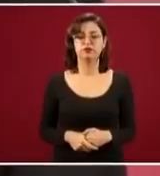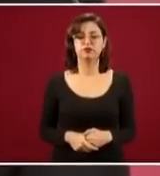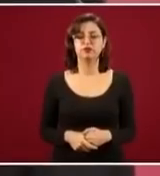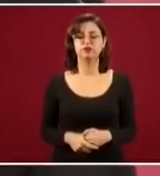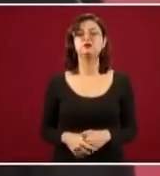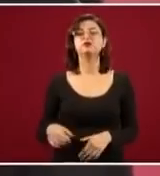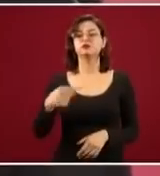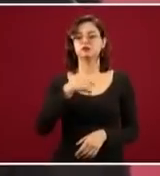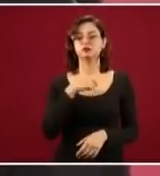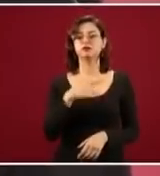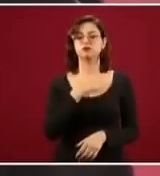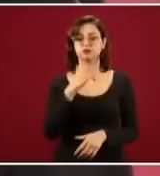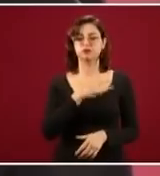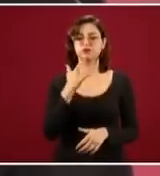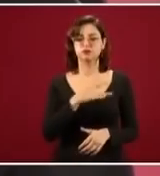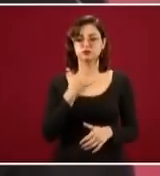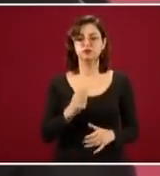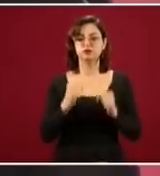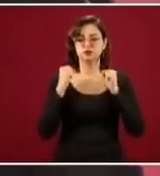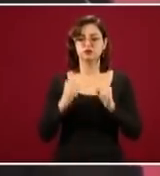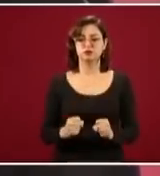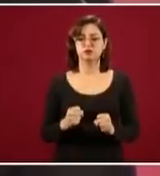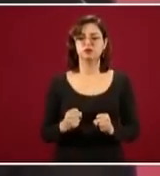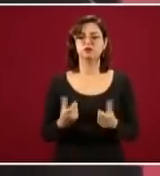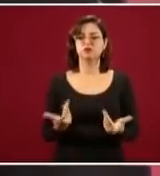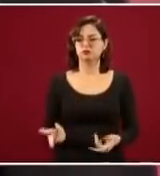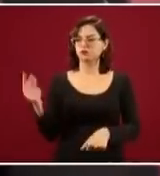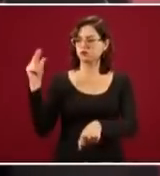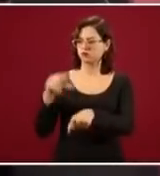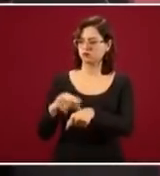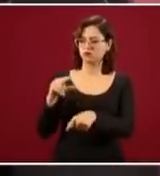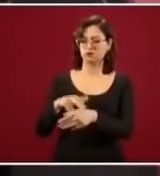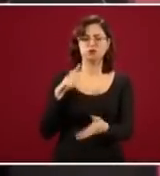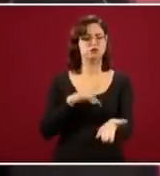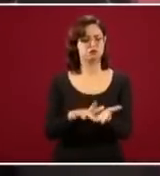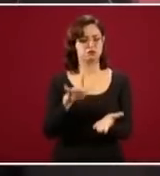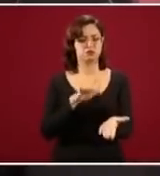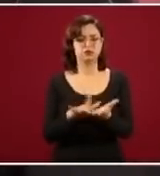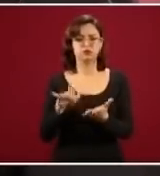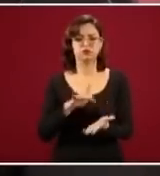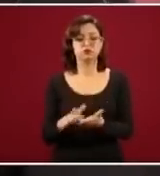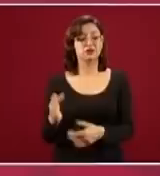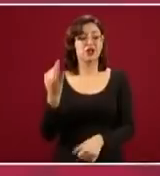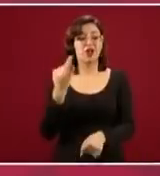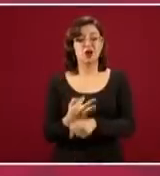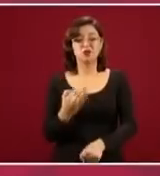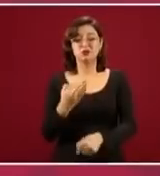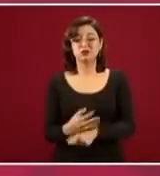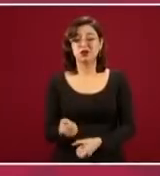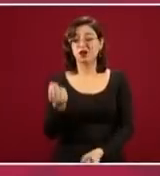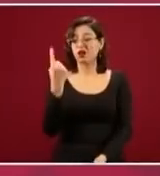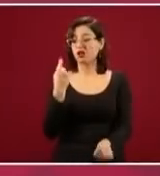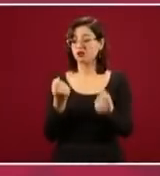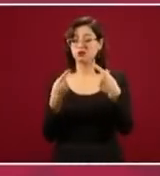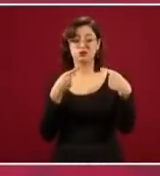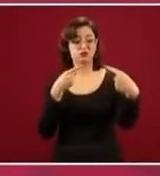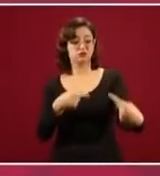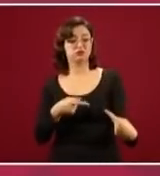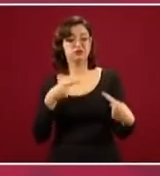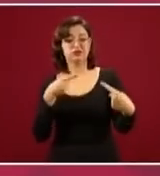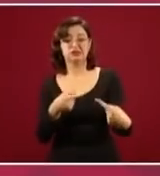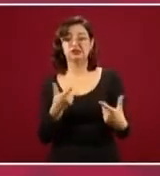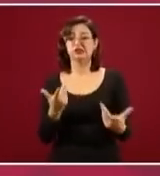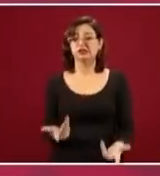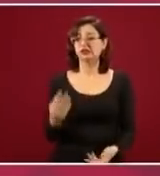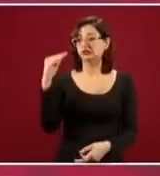Y yo estoy seguro que nos van a apoyar los médicos. Esta resistencia a no